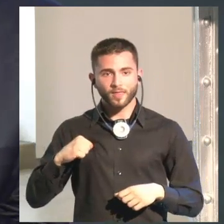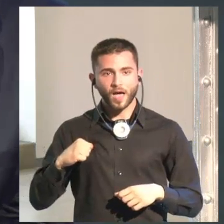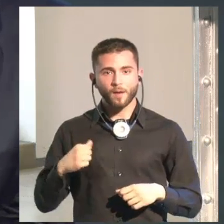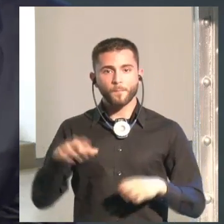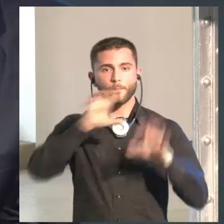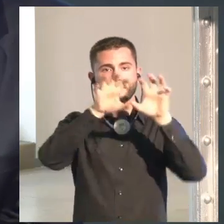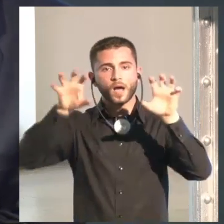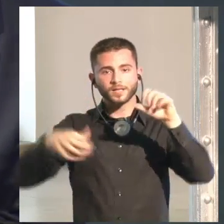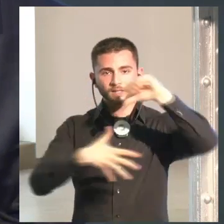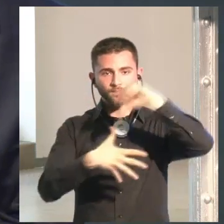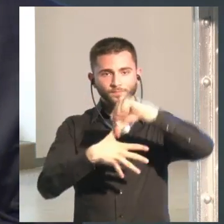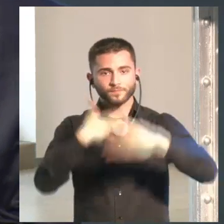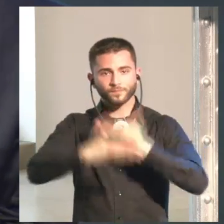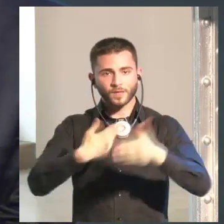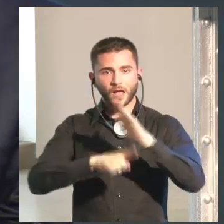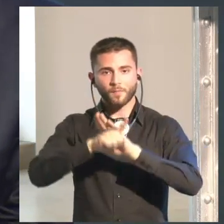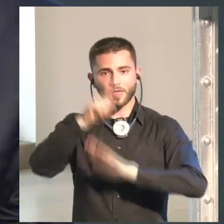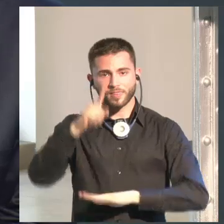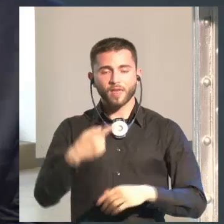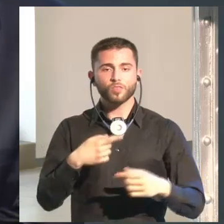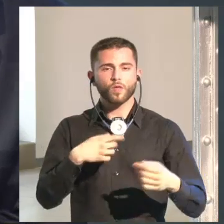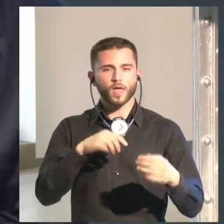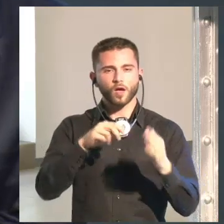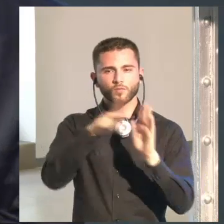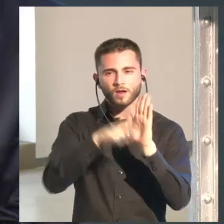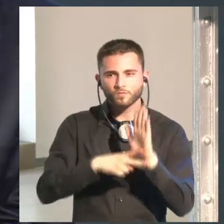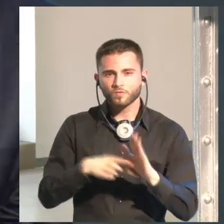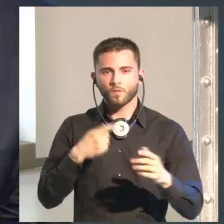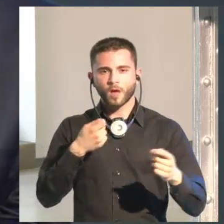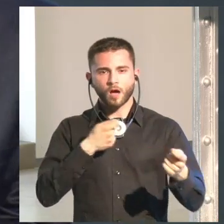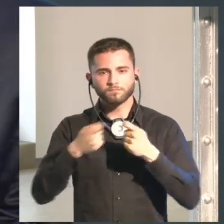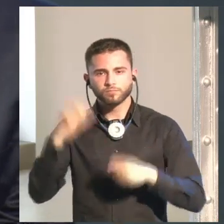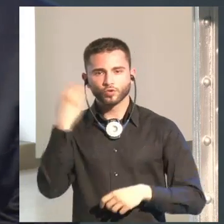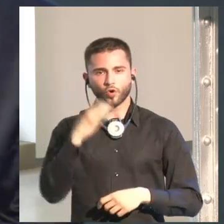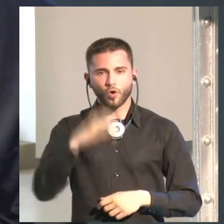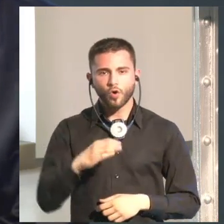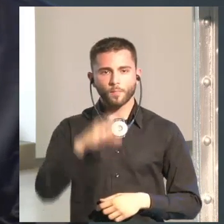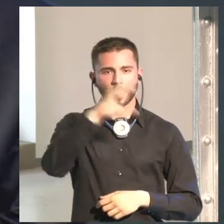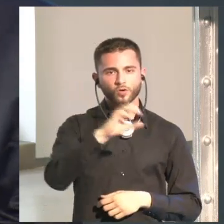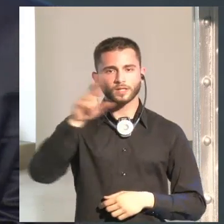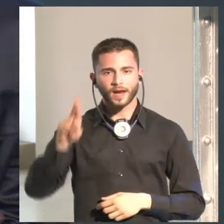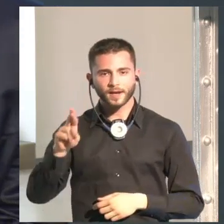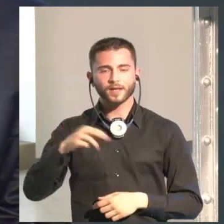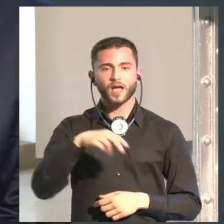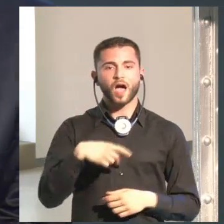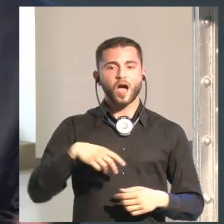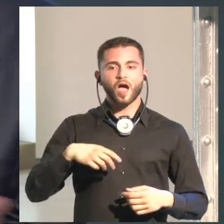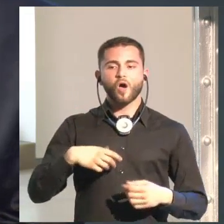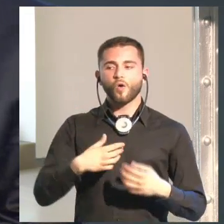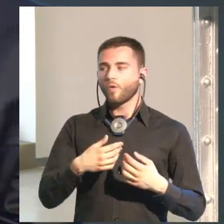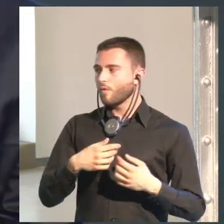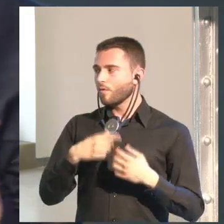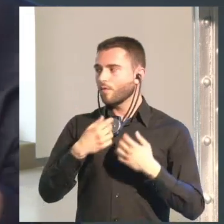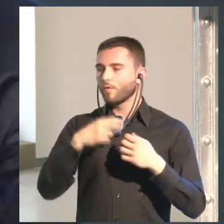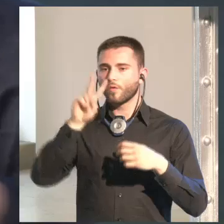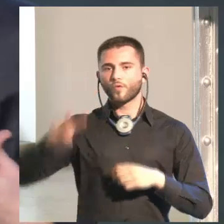ido avanzando en materia de establecer una regulación, ¿verdad? Colombia, Costa Rica, Uruguay, Argentina, de alguna forma